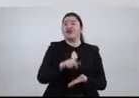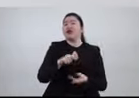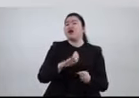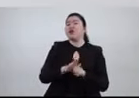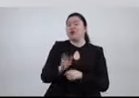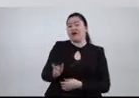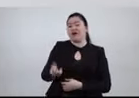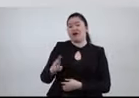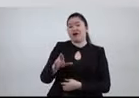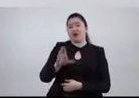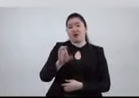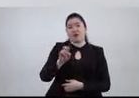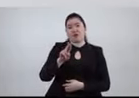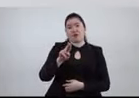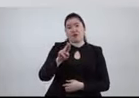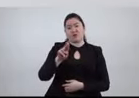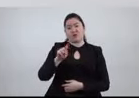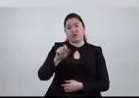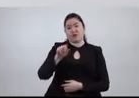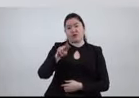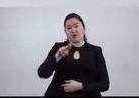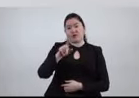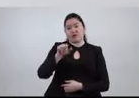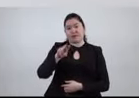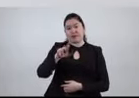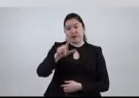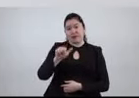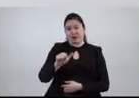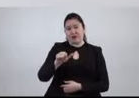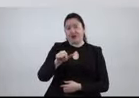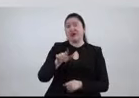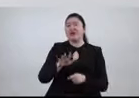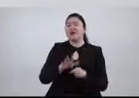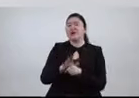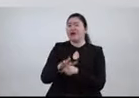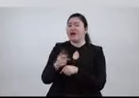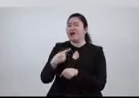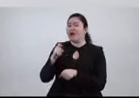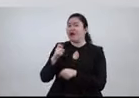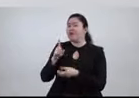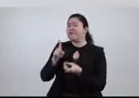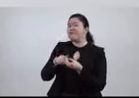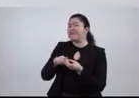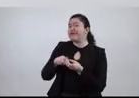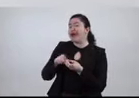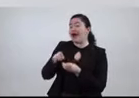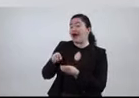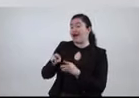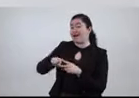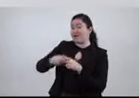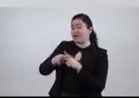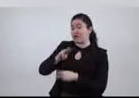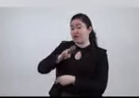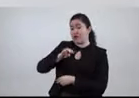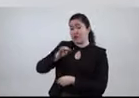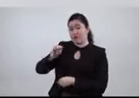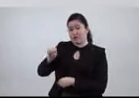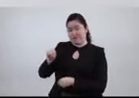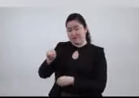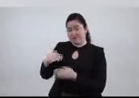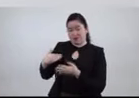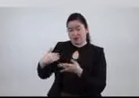presas que están desde Michoacán hasta el Estado de México, hasta Valle de Bravo.